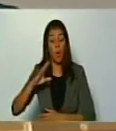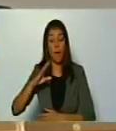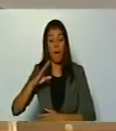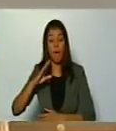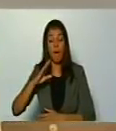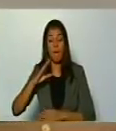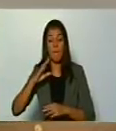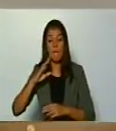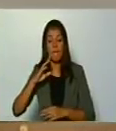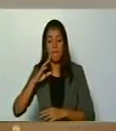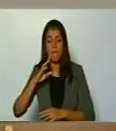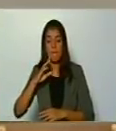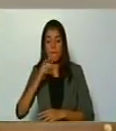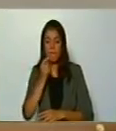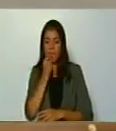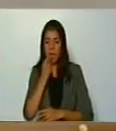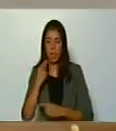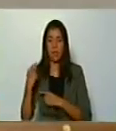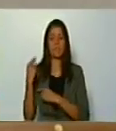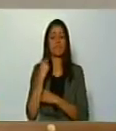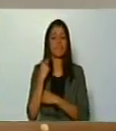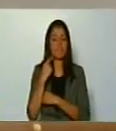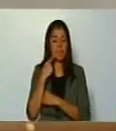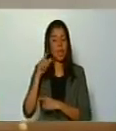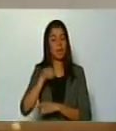homicidio fue acusado.